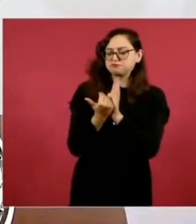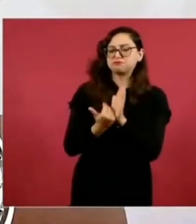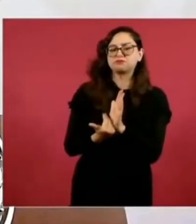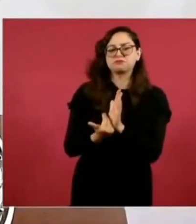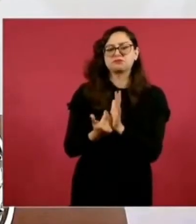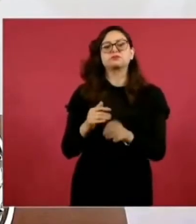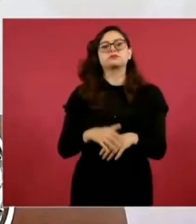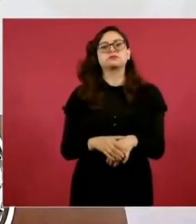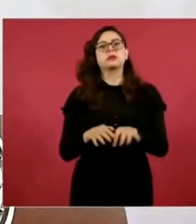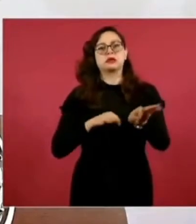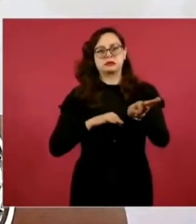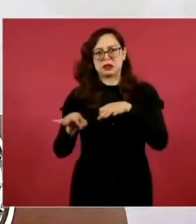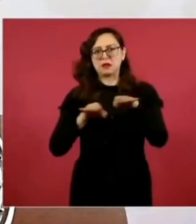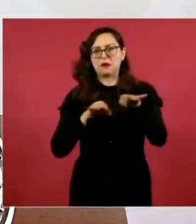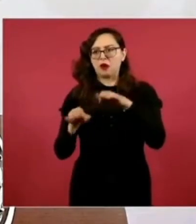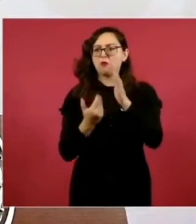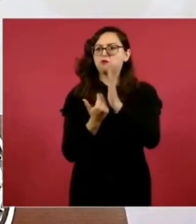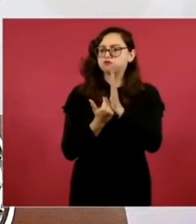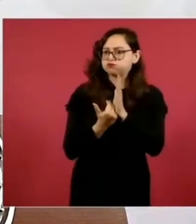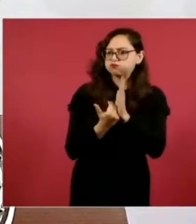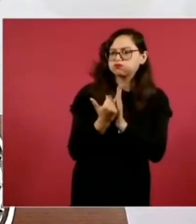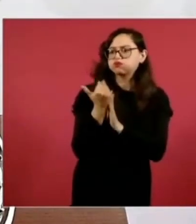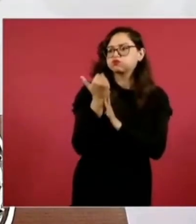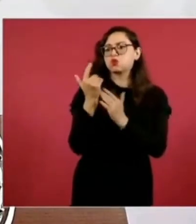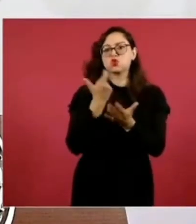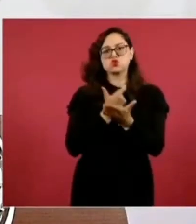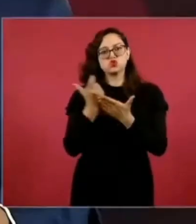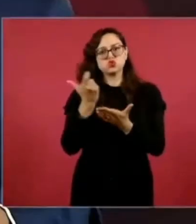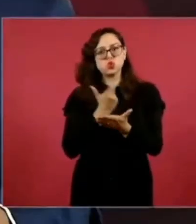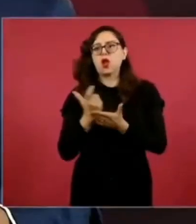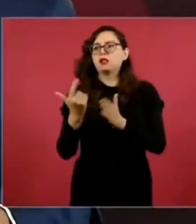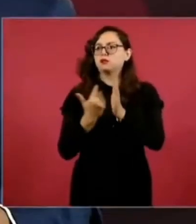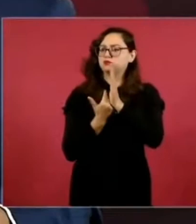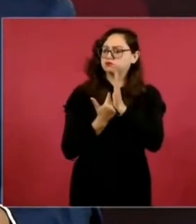hay trabajo, aumentó el salario